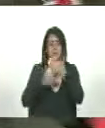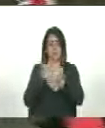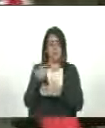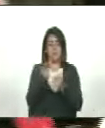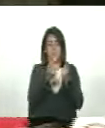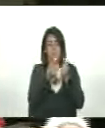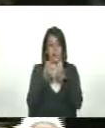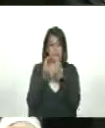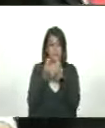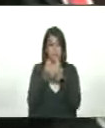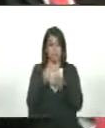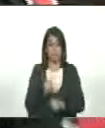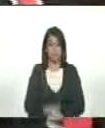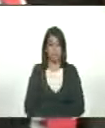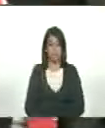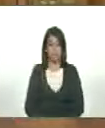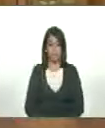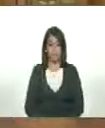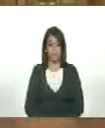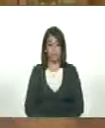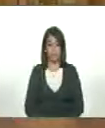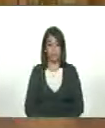económica con